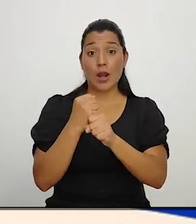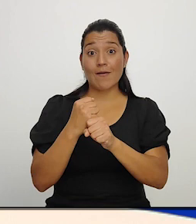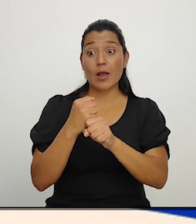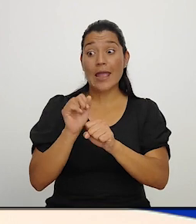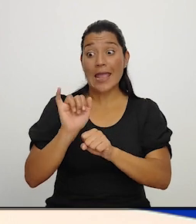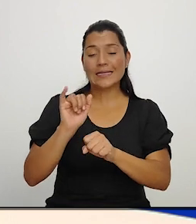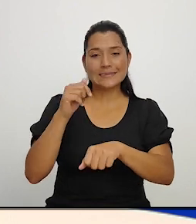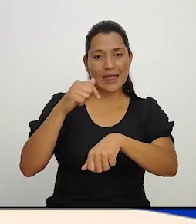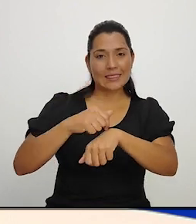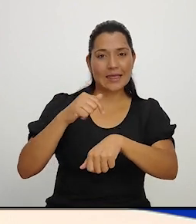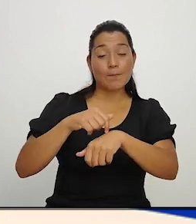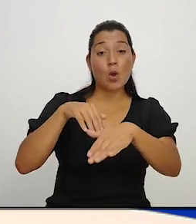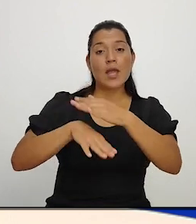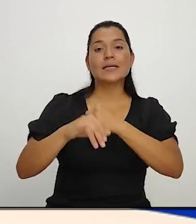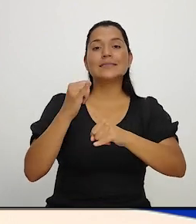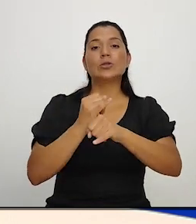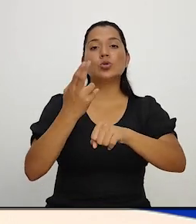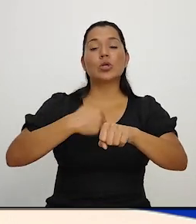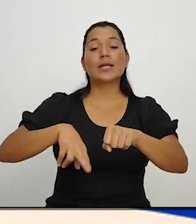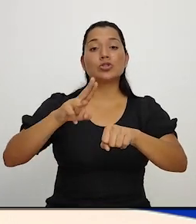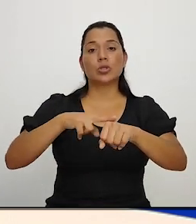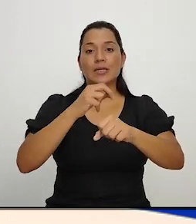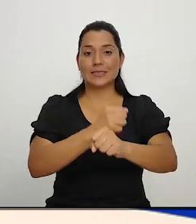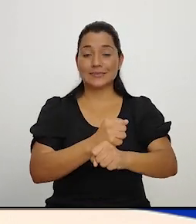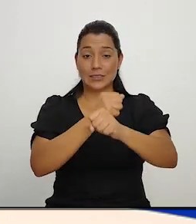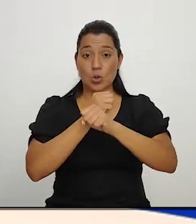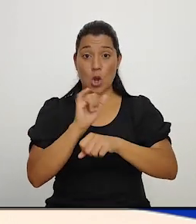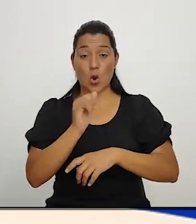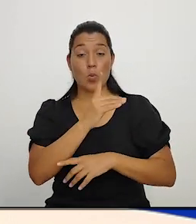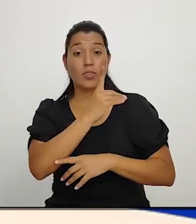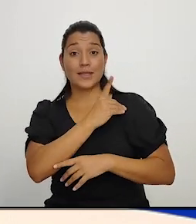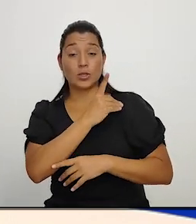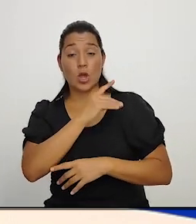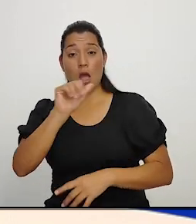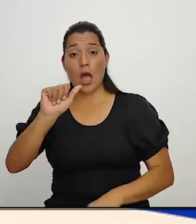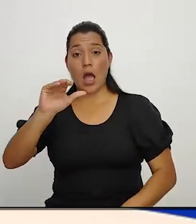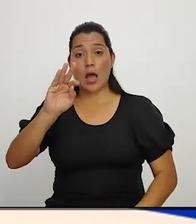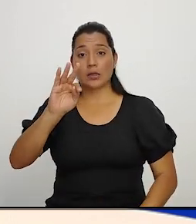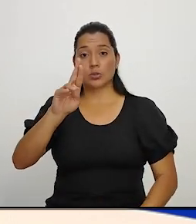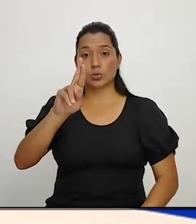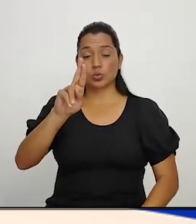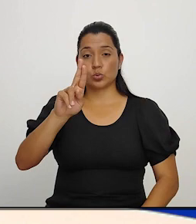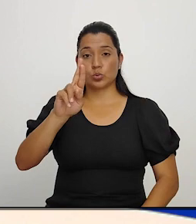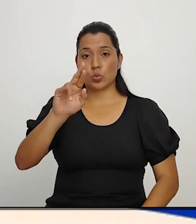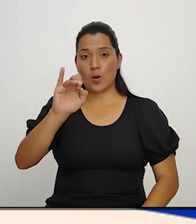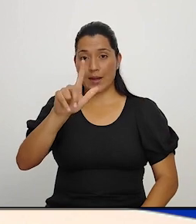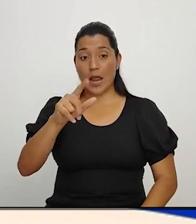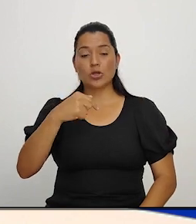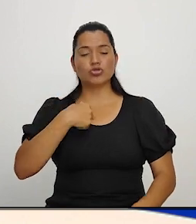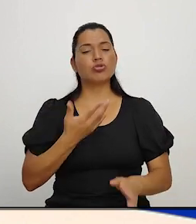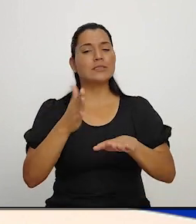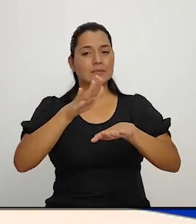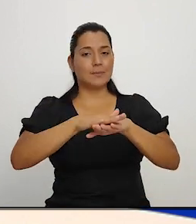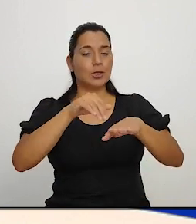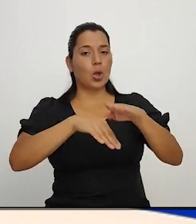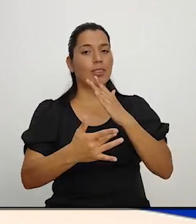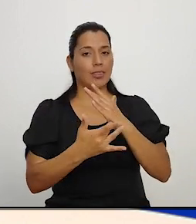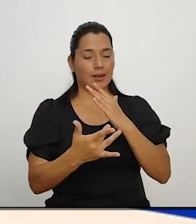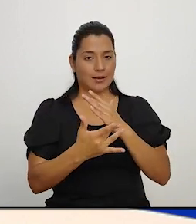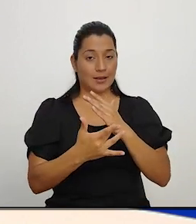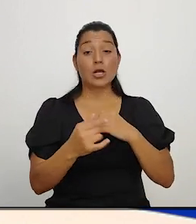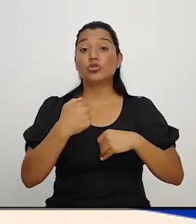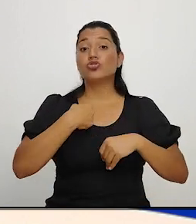tiempo en el Instituto Nacional de seguros en la dirección actuarial como experto en técnica actuarial